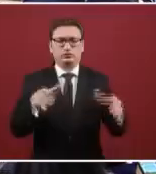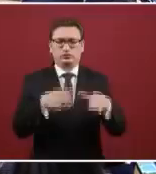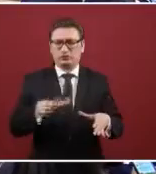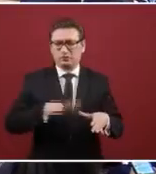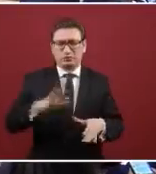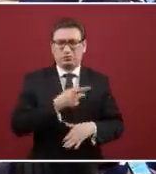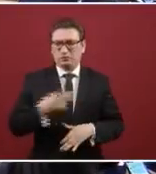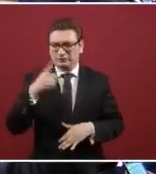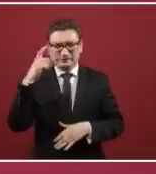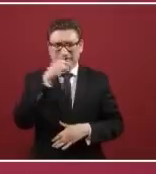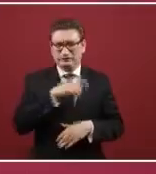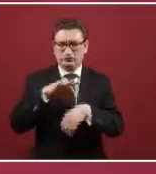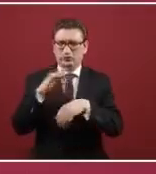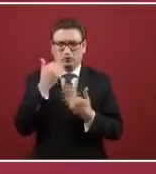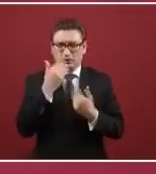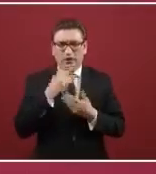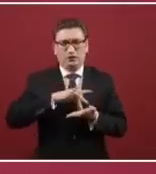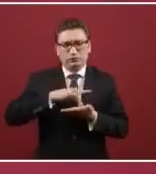hay medicinas,